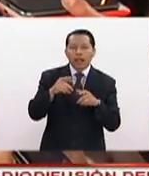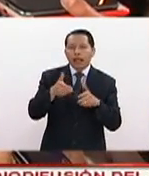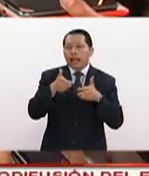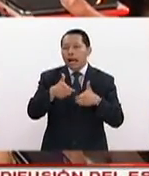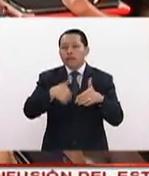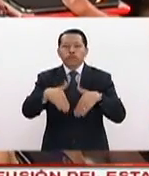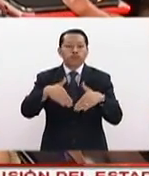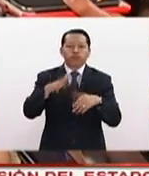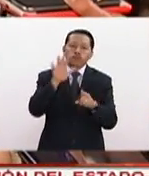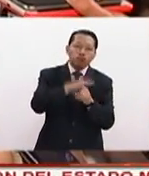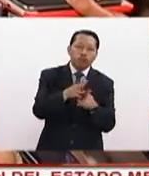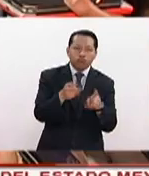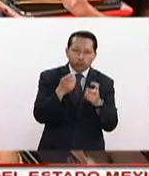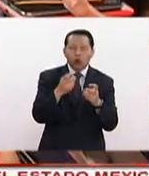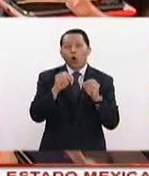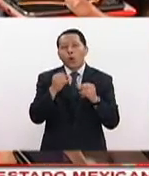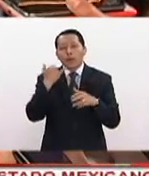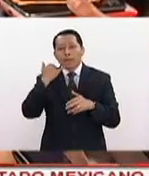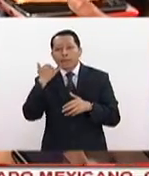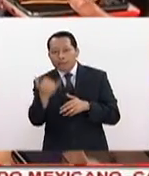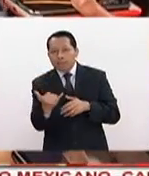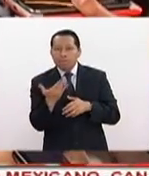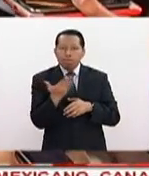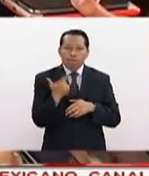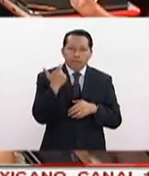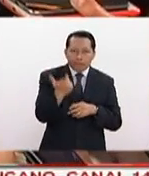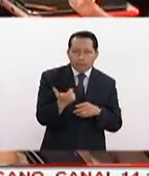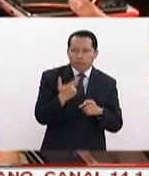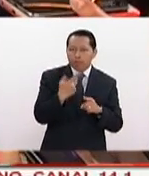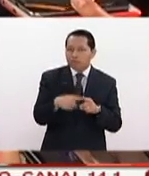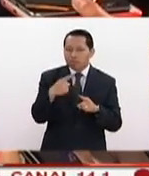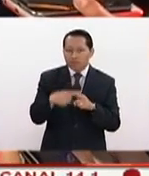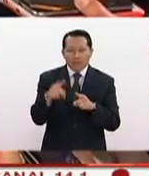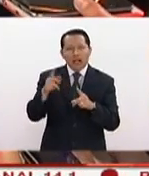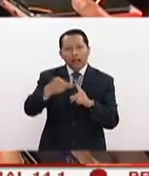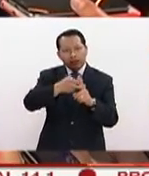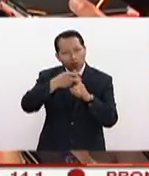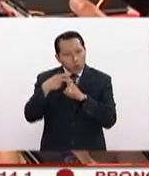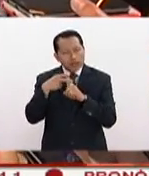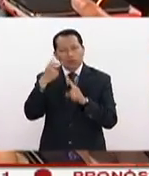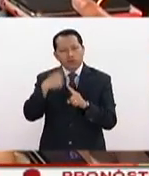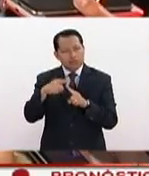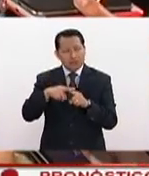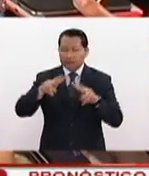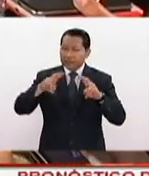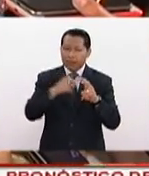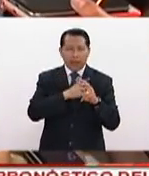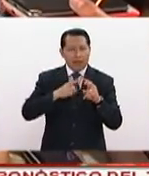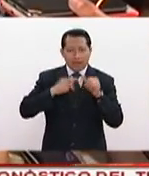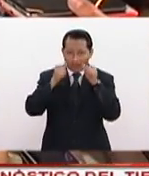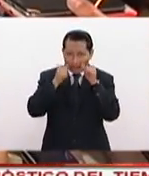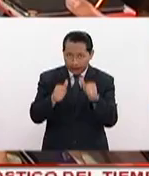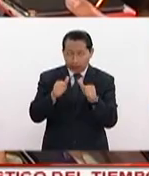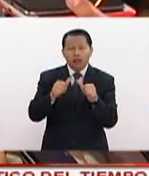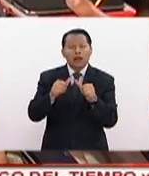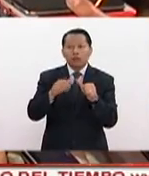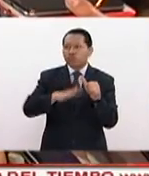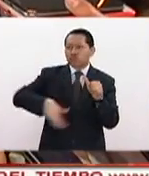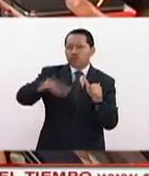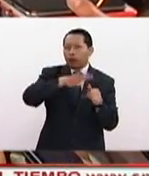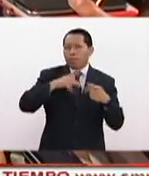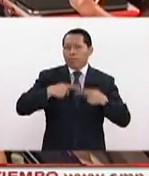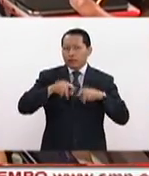transeúntes como de extorsión y secuestro, es un tema que hay que atender y que la sociedad estamos